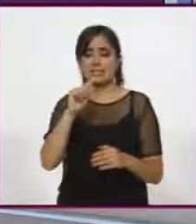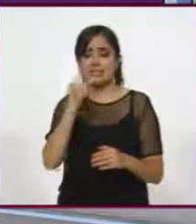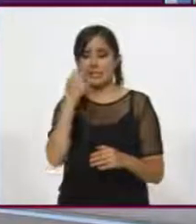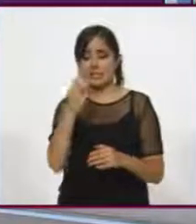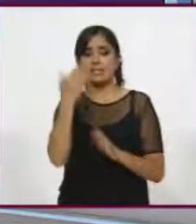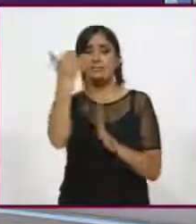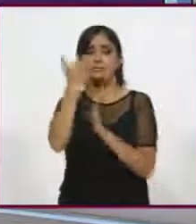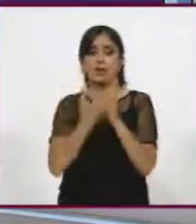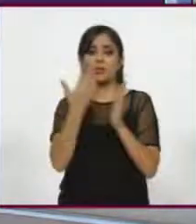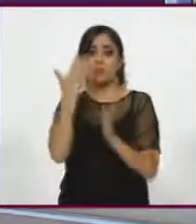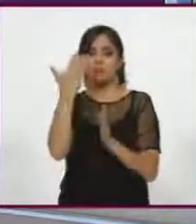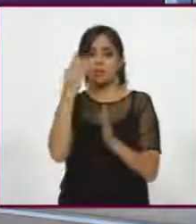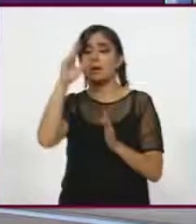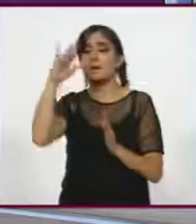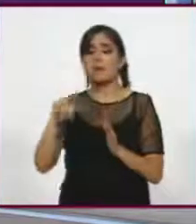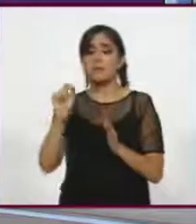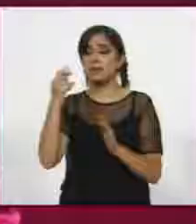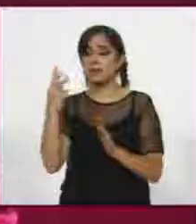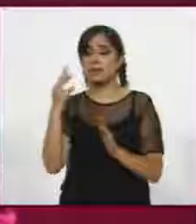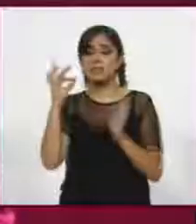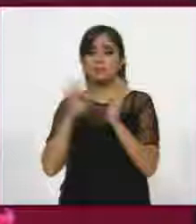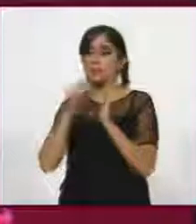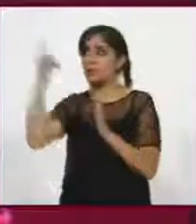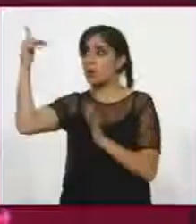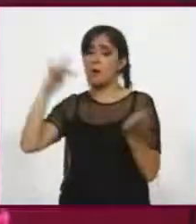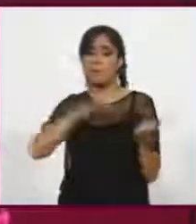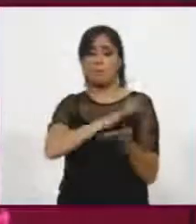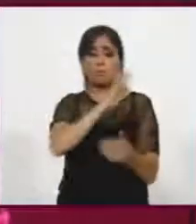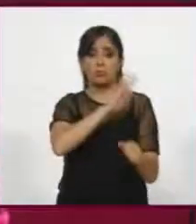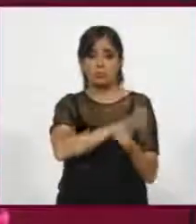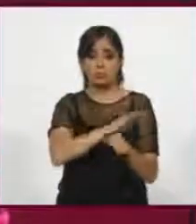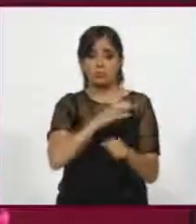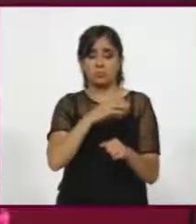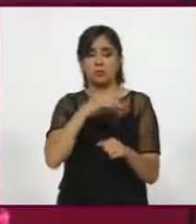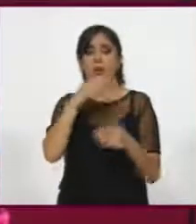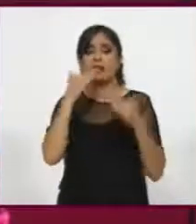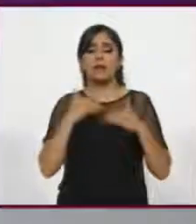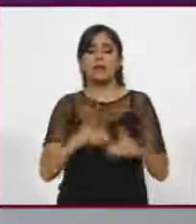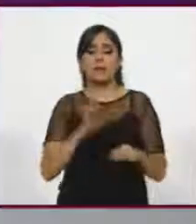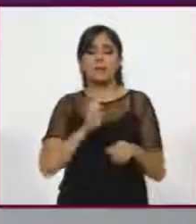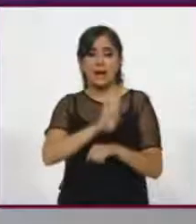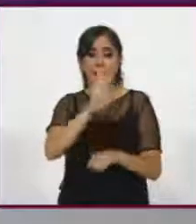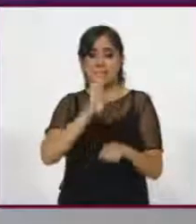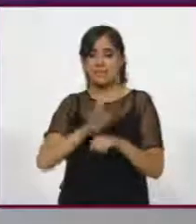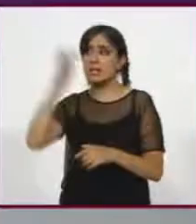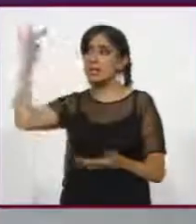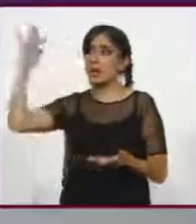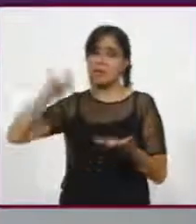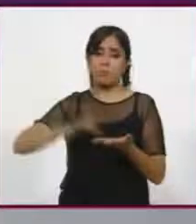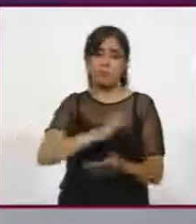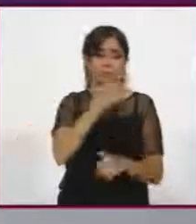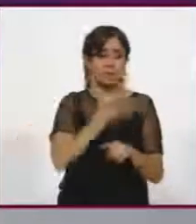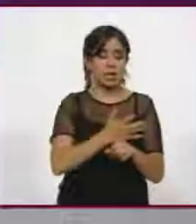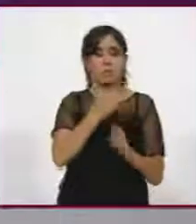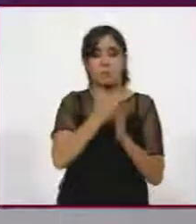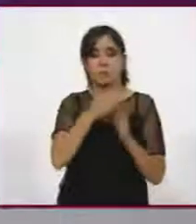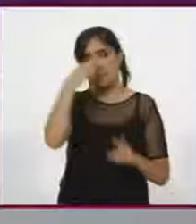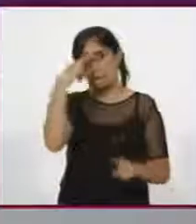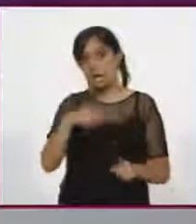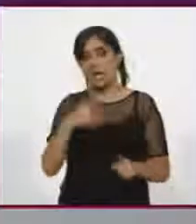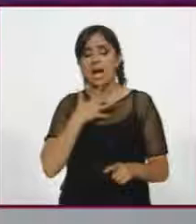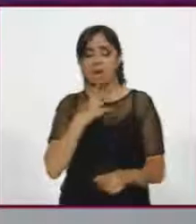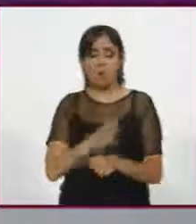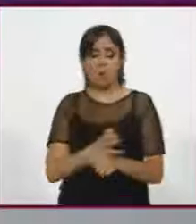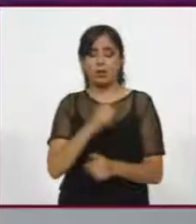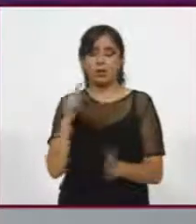73 a 50, cae 23 puntos. Brasil 58 a 35. No somos el de la mayor caída, pero México está en